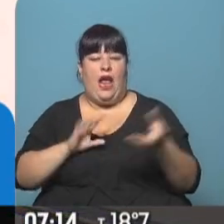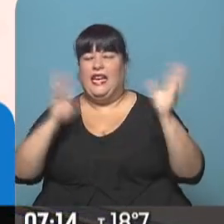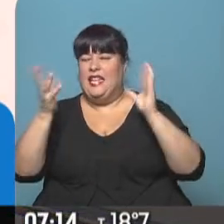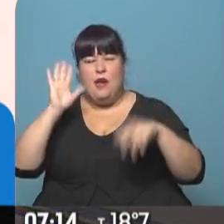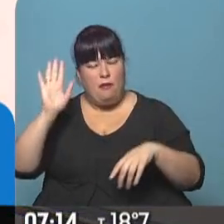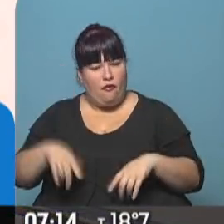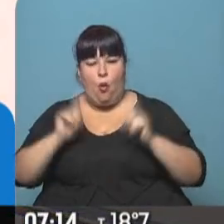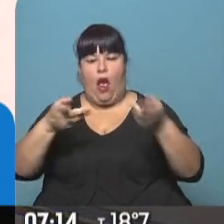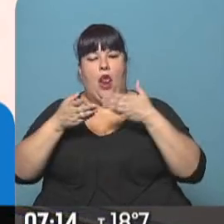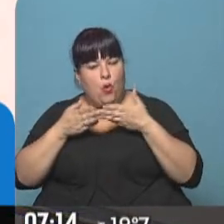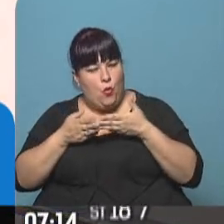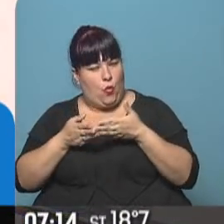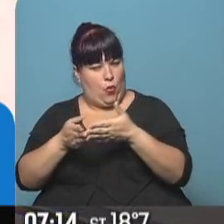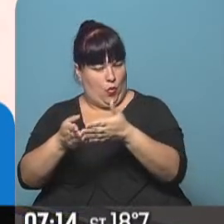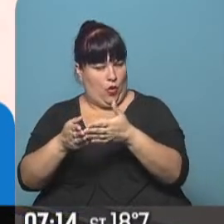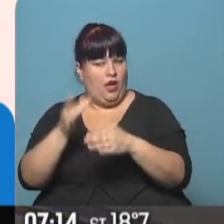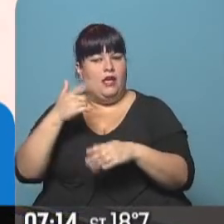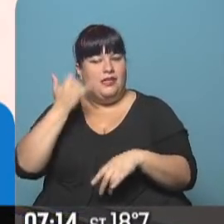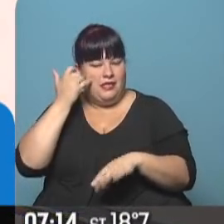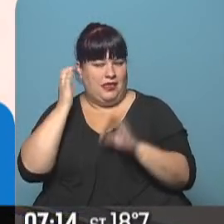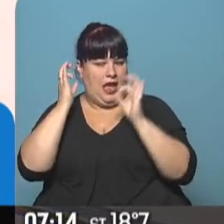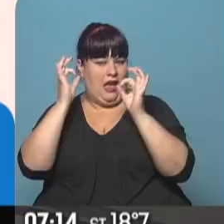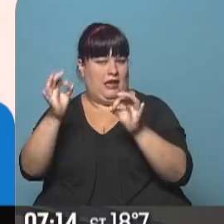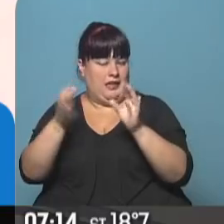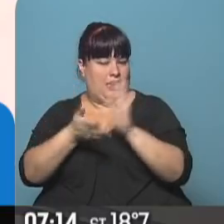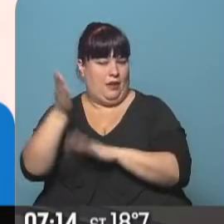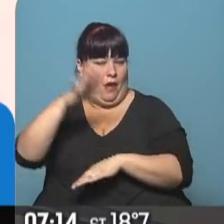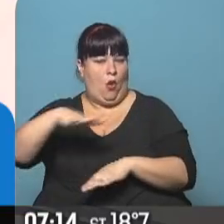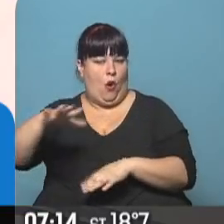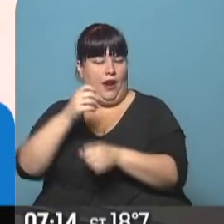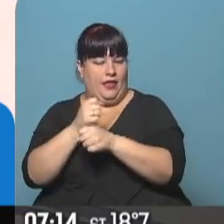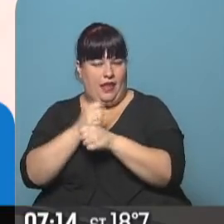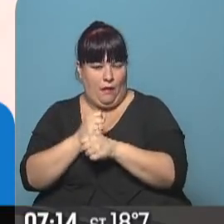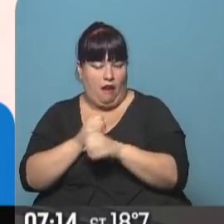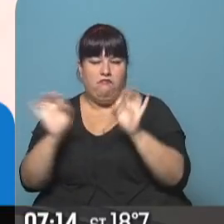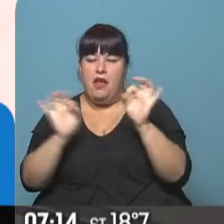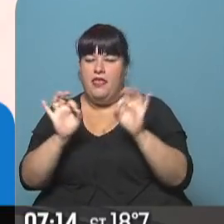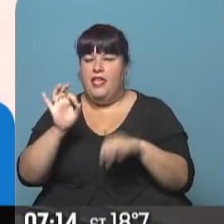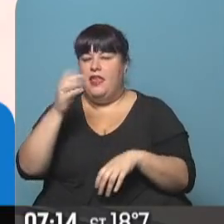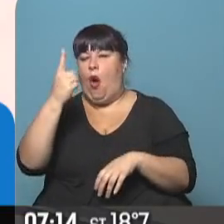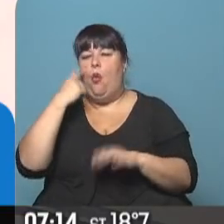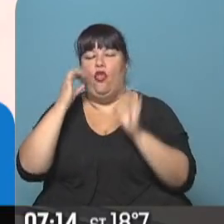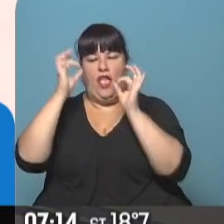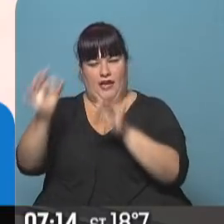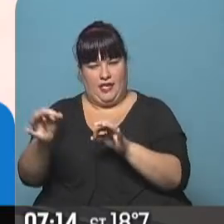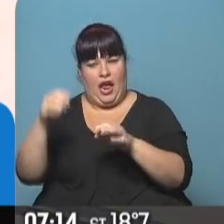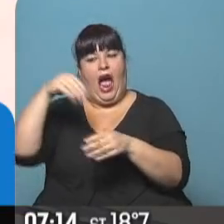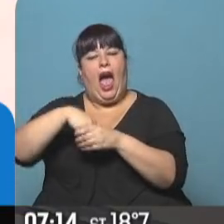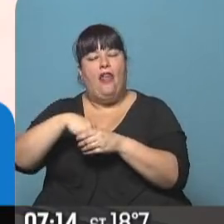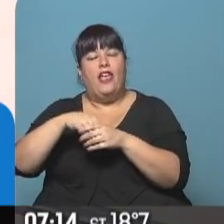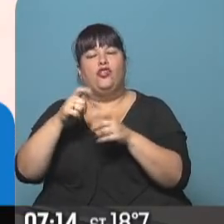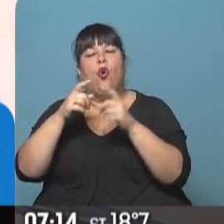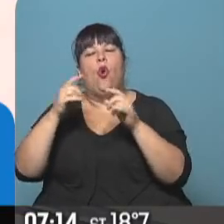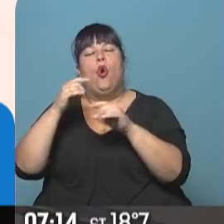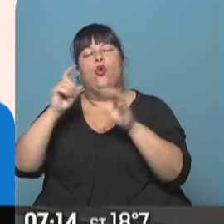meteorología, zarpó y ya se encuentra en demanda del área de operaciones, que estima en 24 horas. A bordo lleva el mini